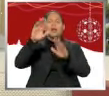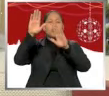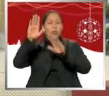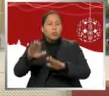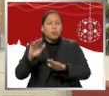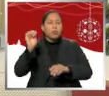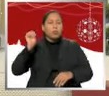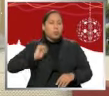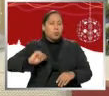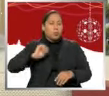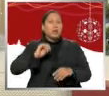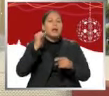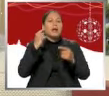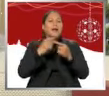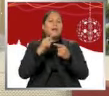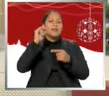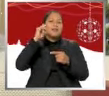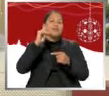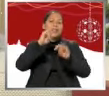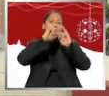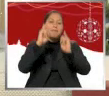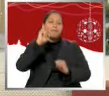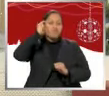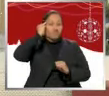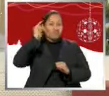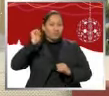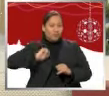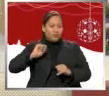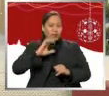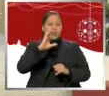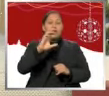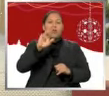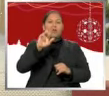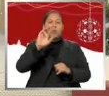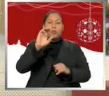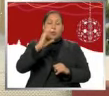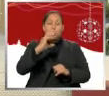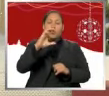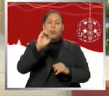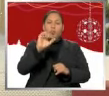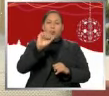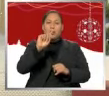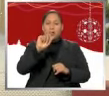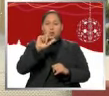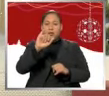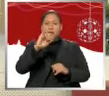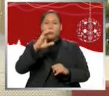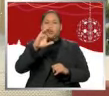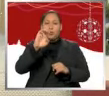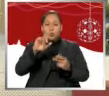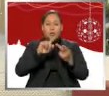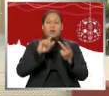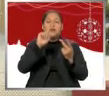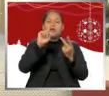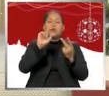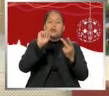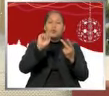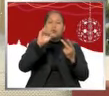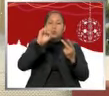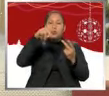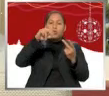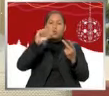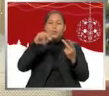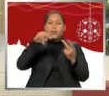a Coatlicue, Sí. que también llevaba el nombre de Tonantzin. Por eso se le llama Tonantzin